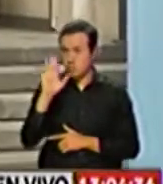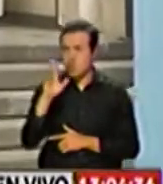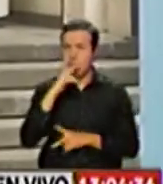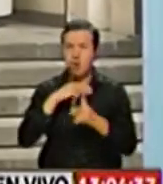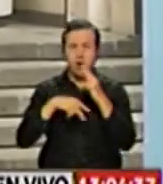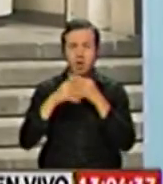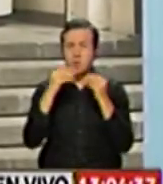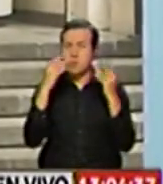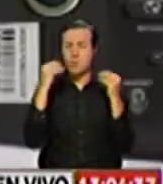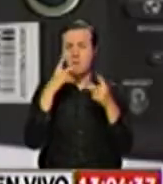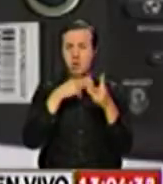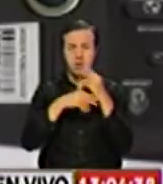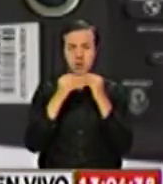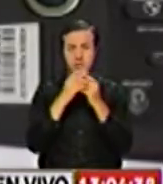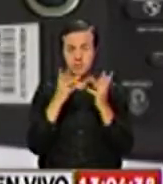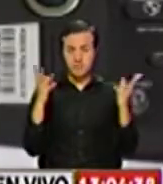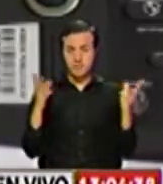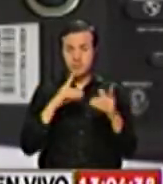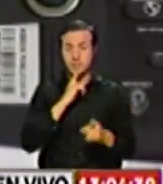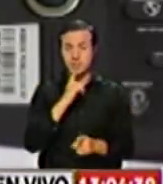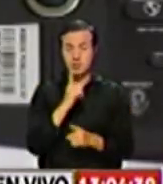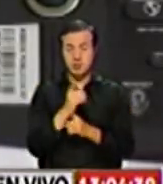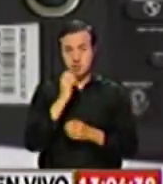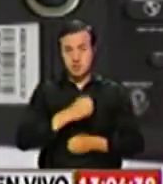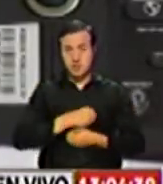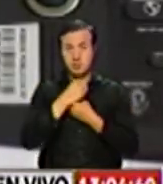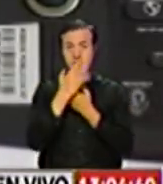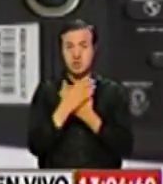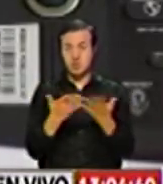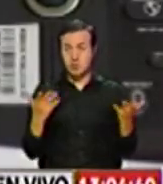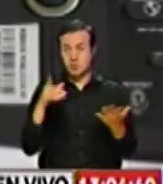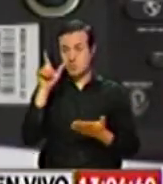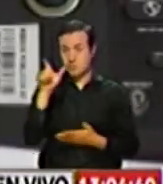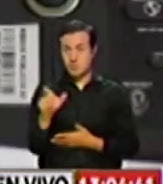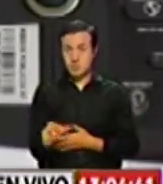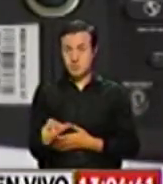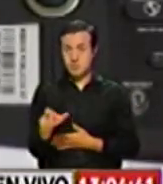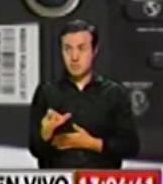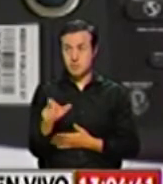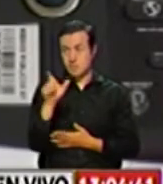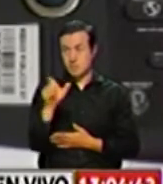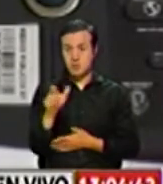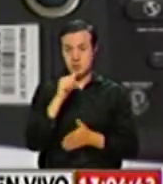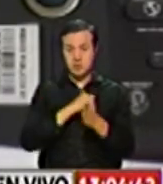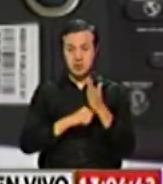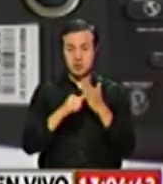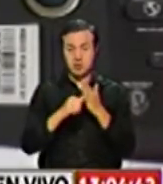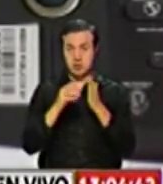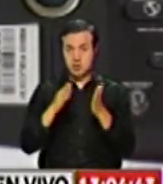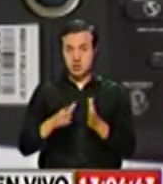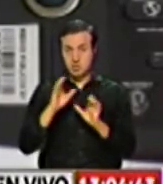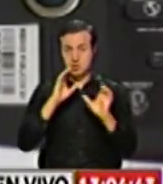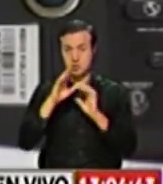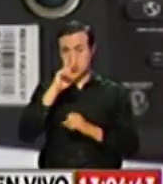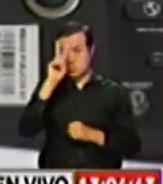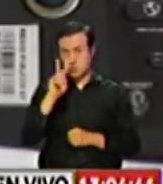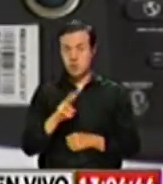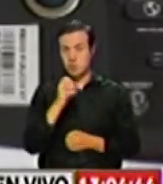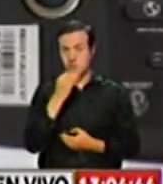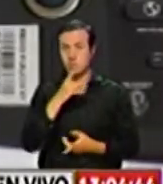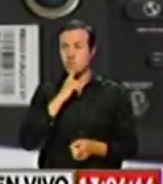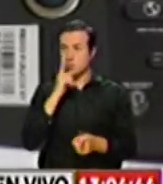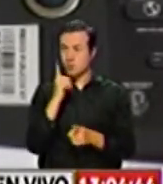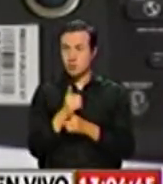por ocultar la verdad. Sin duda las declaraciones del señor ministro de Comunicación de Venezuela confirman que